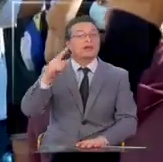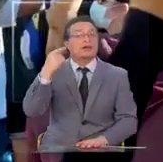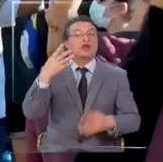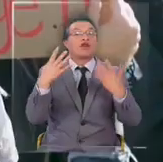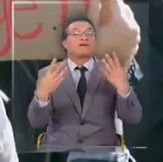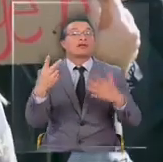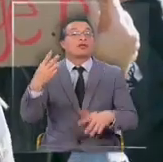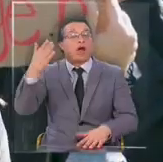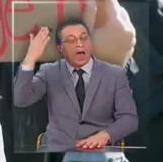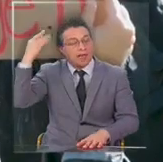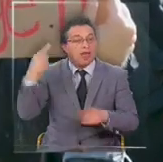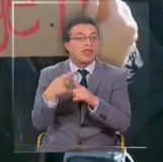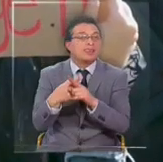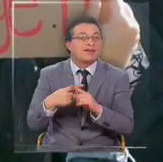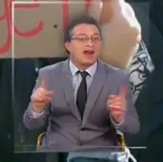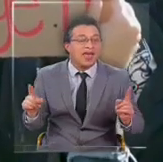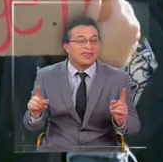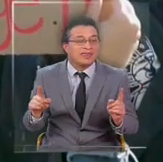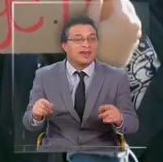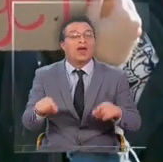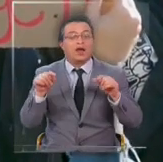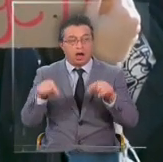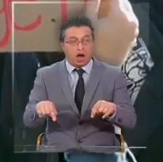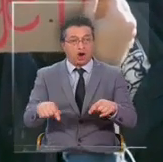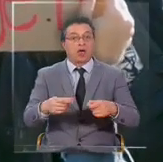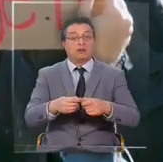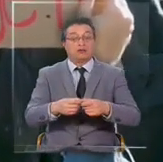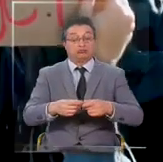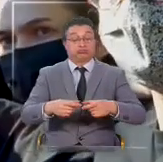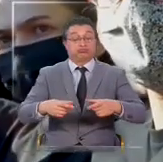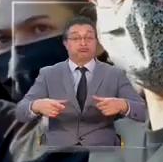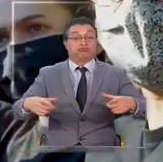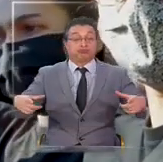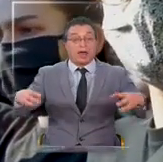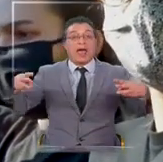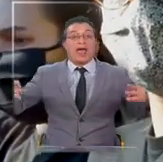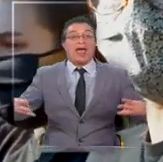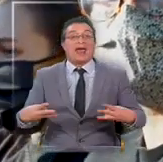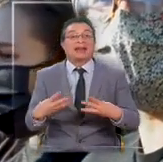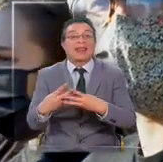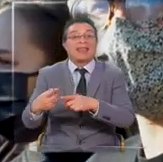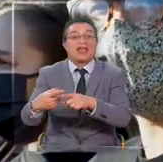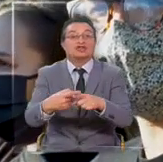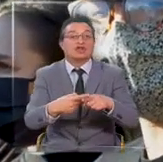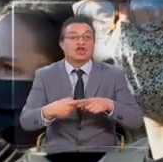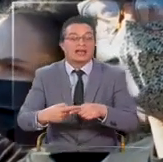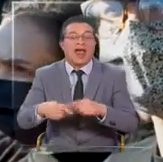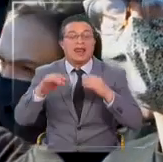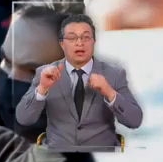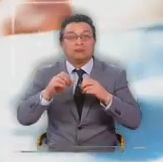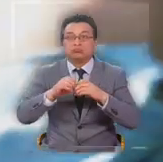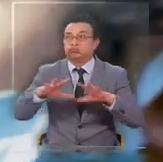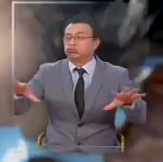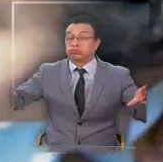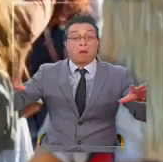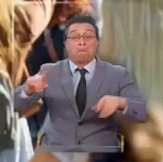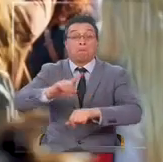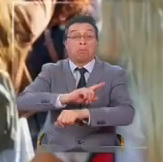Rodney King, ¿cuánto puede hacer crecer este movimiento, este factor, las redes sociales, la globalización y el traspasar tan rápido las